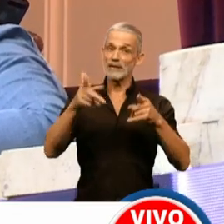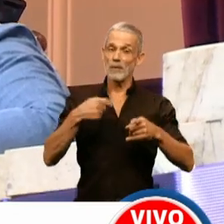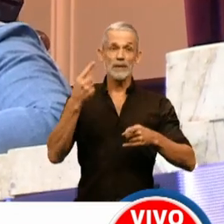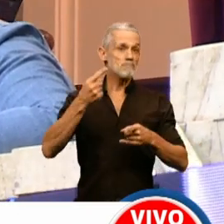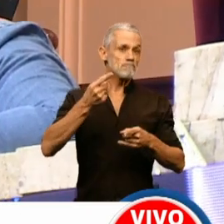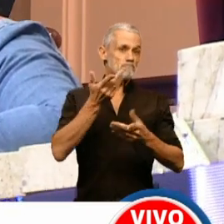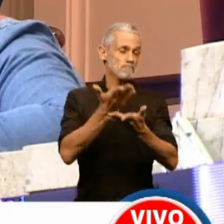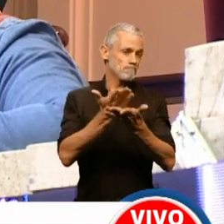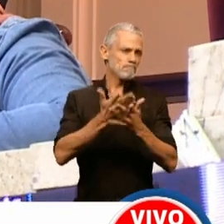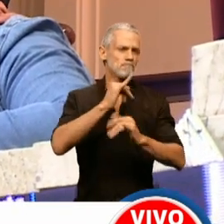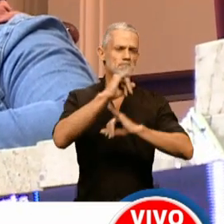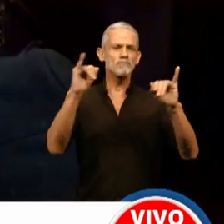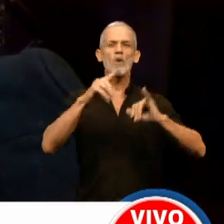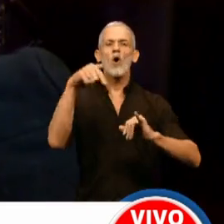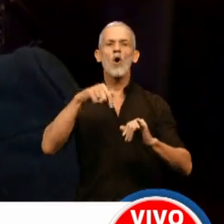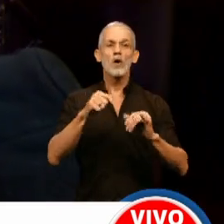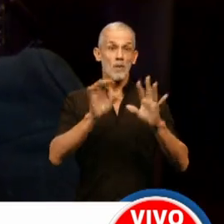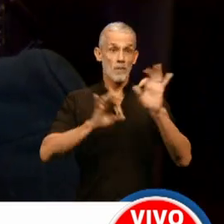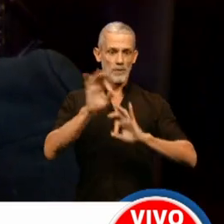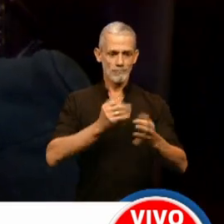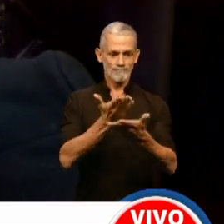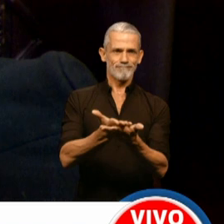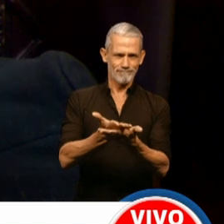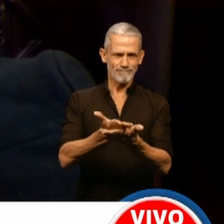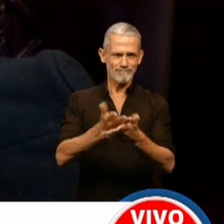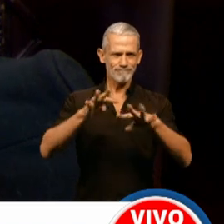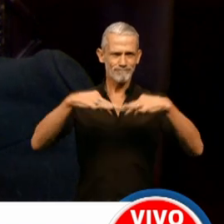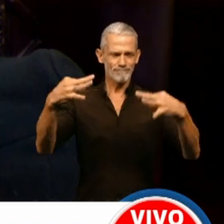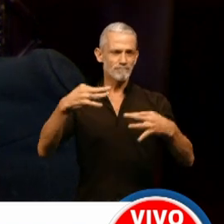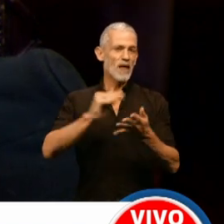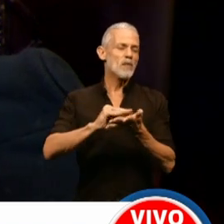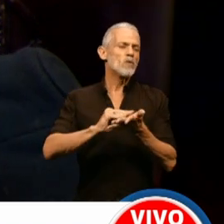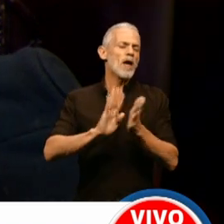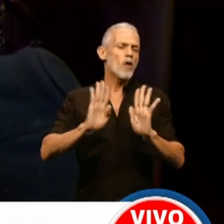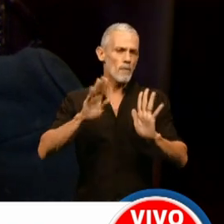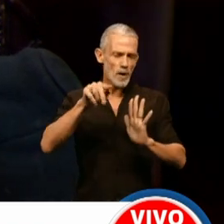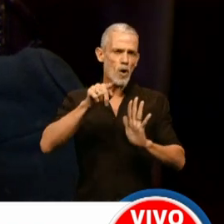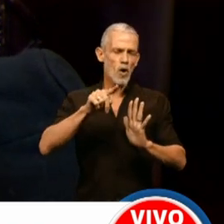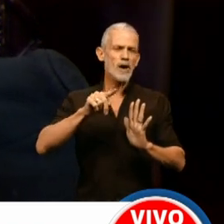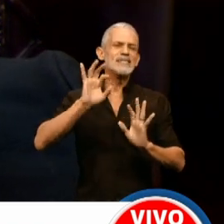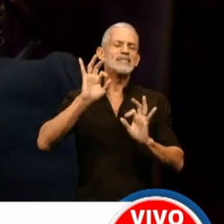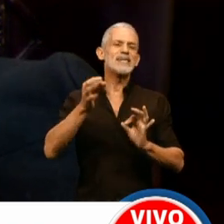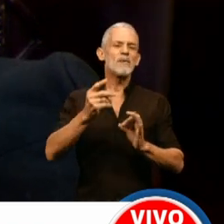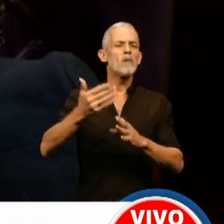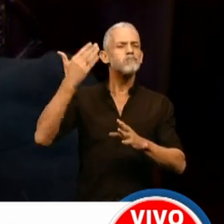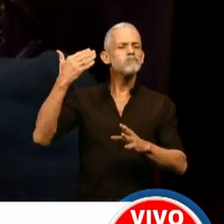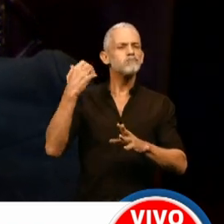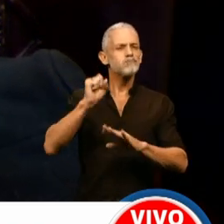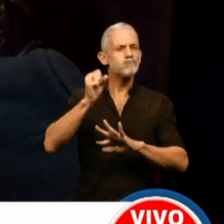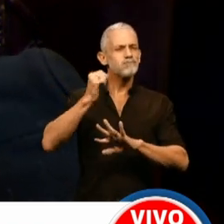hoy poniendo a consideración del recinto este proyecto pero que claramente contamos con el antecedente